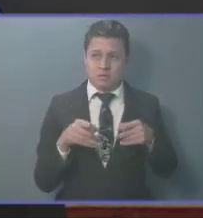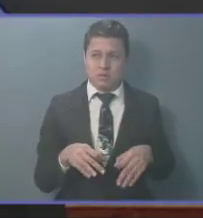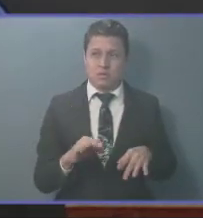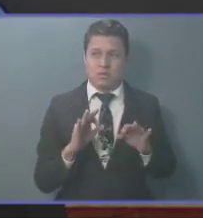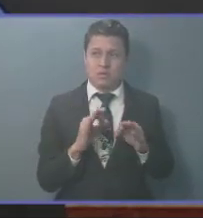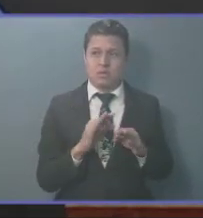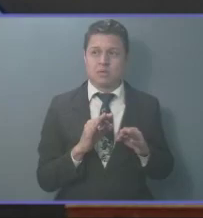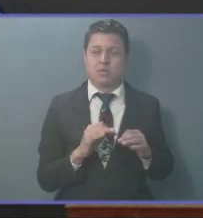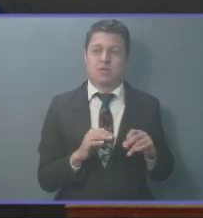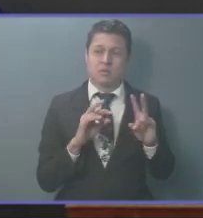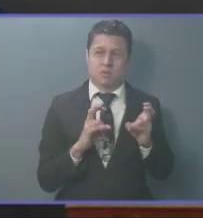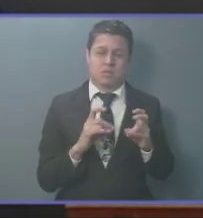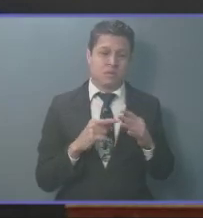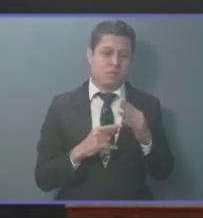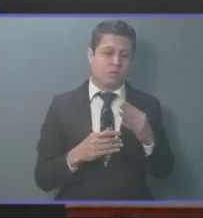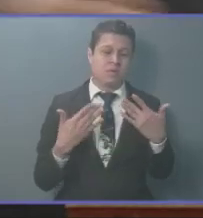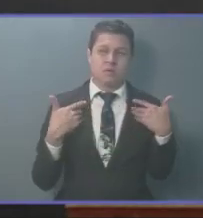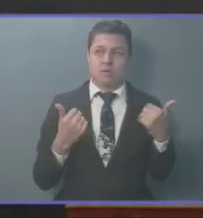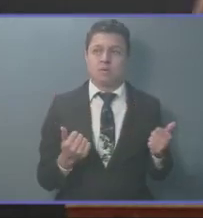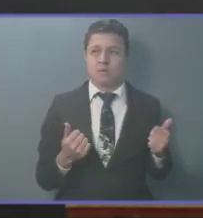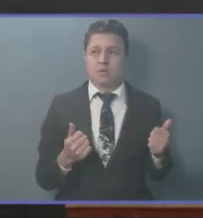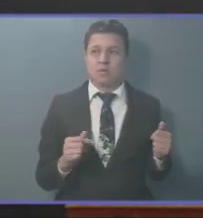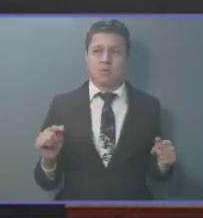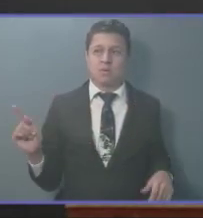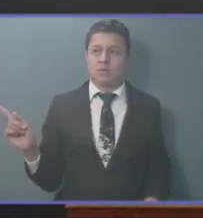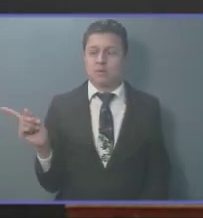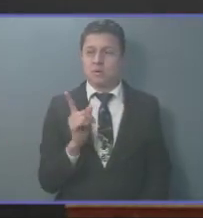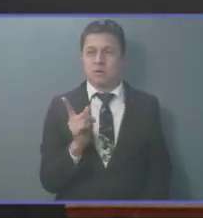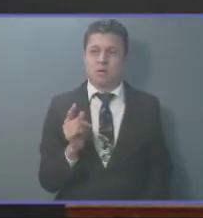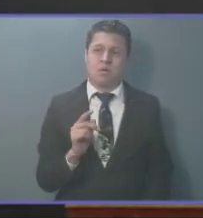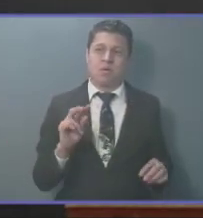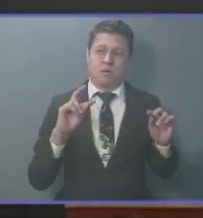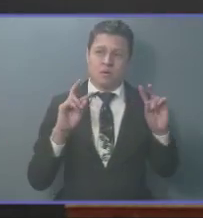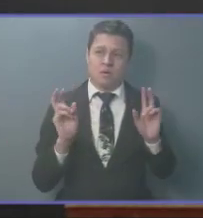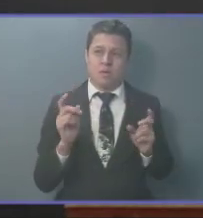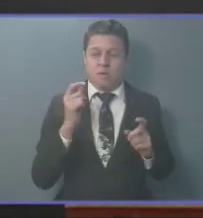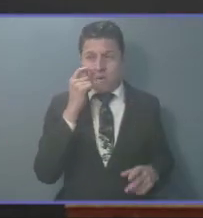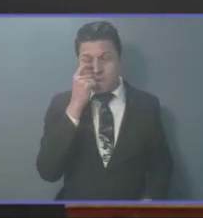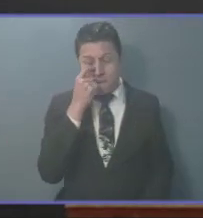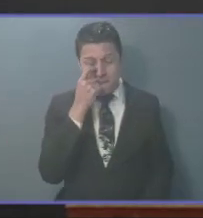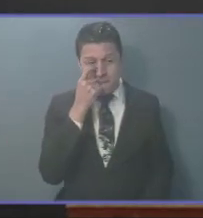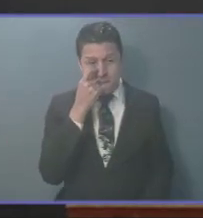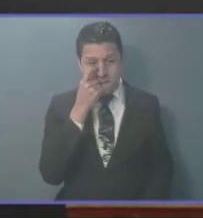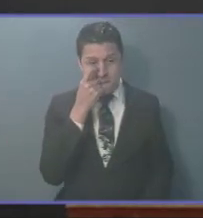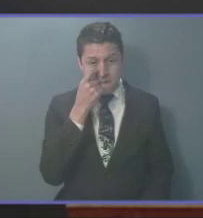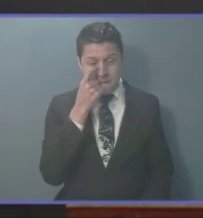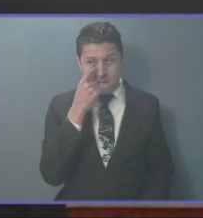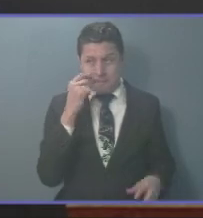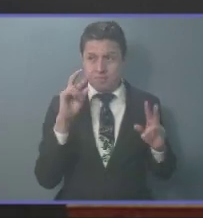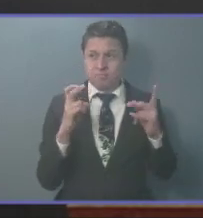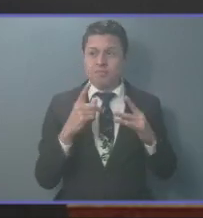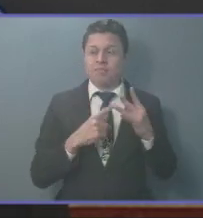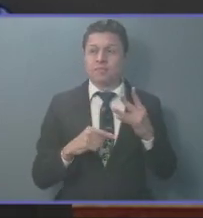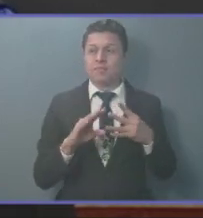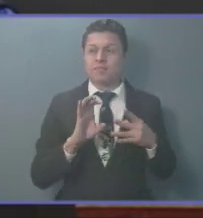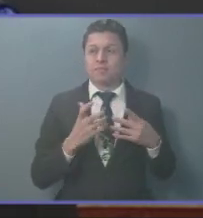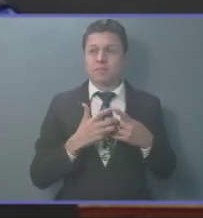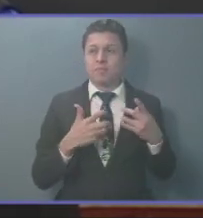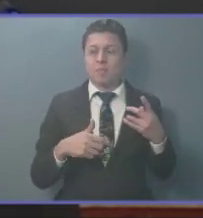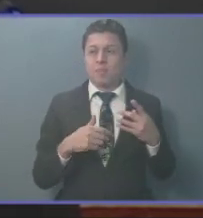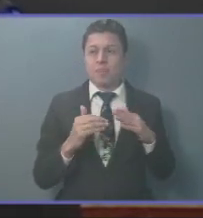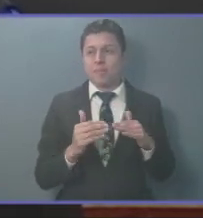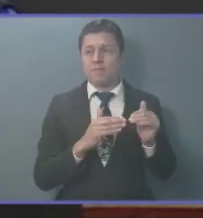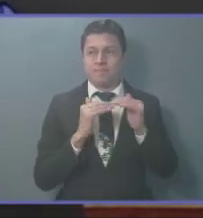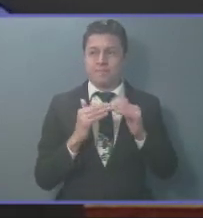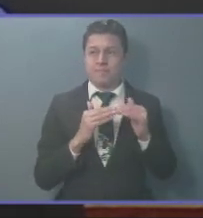naturaleza en materia de salud, que no eran de naturaleza en materia de violación al principio de